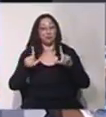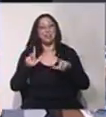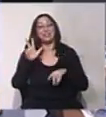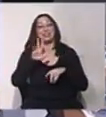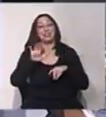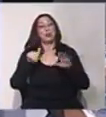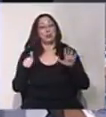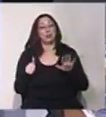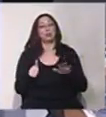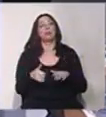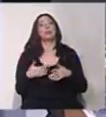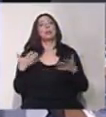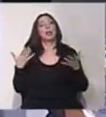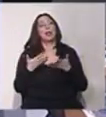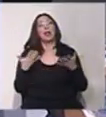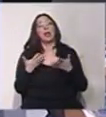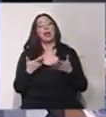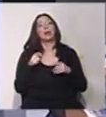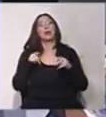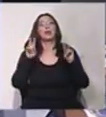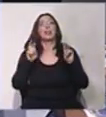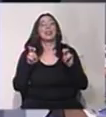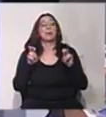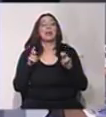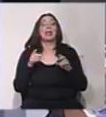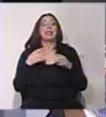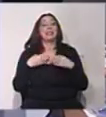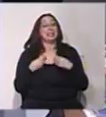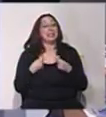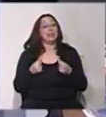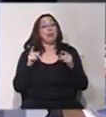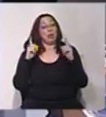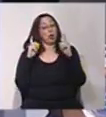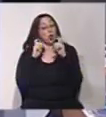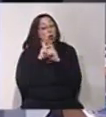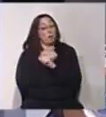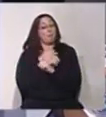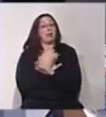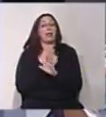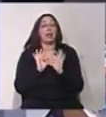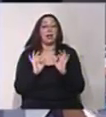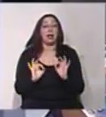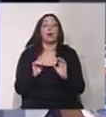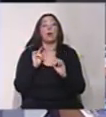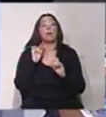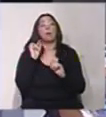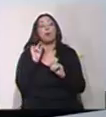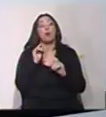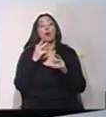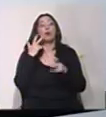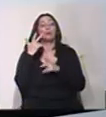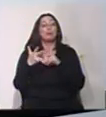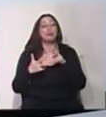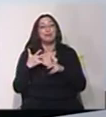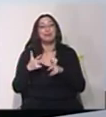33.56. Les decíamos al comienzo, un tema sensible, complejo, tema sensible, que hay que abordar poco con tratado. Mucho respeto. Sí, bueno, para